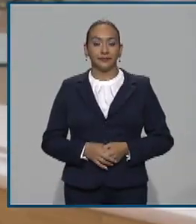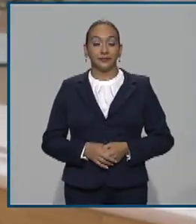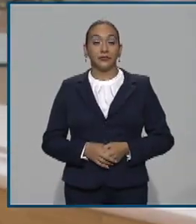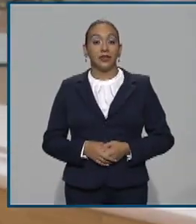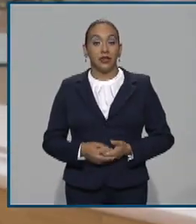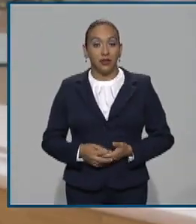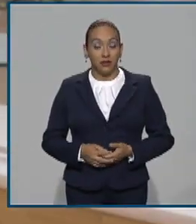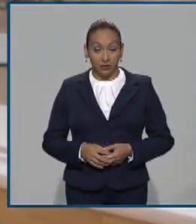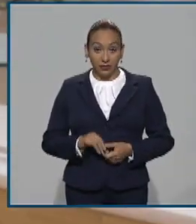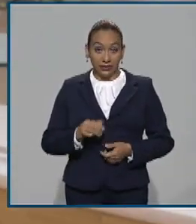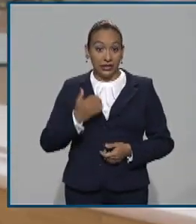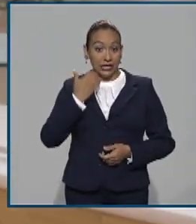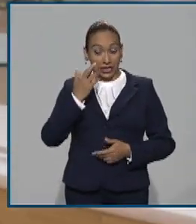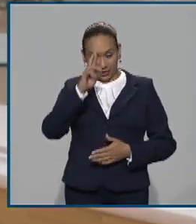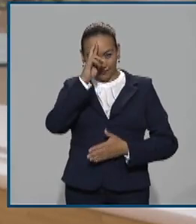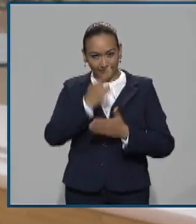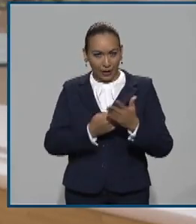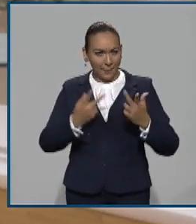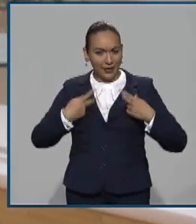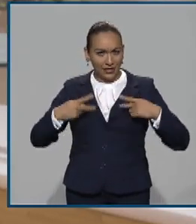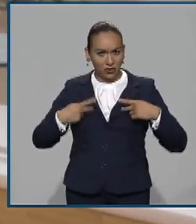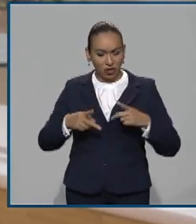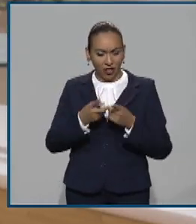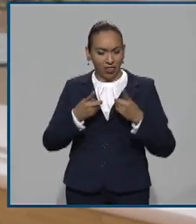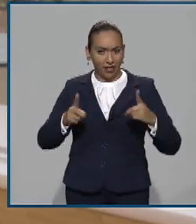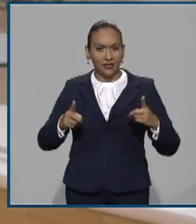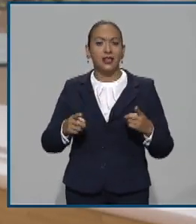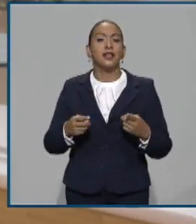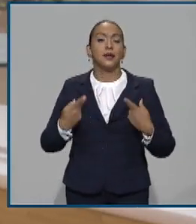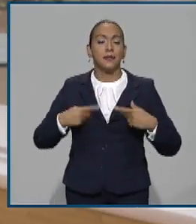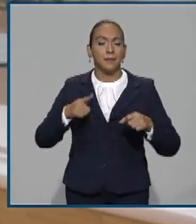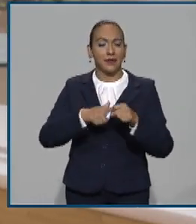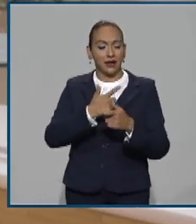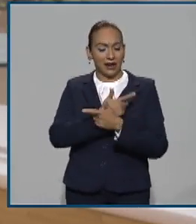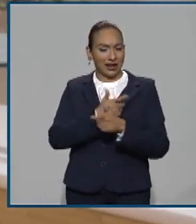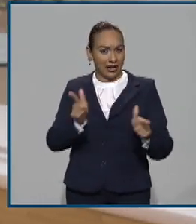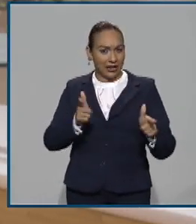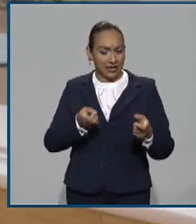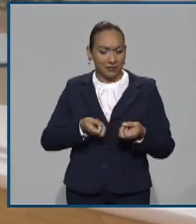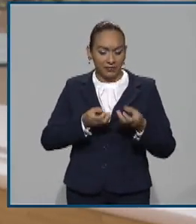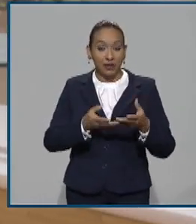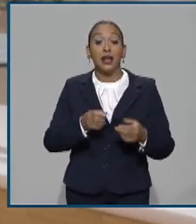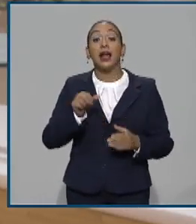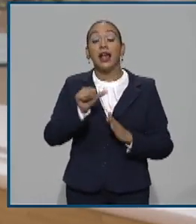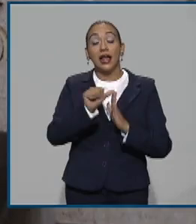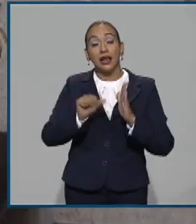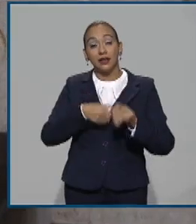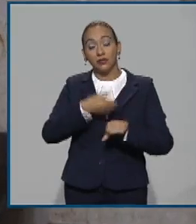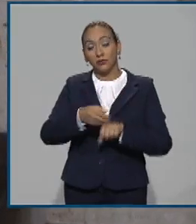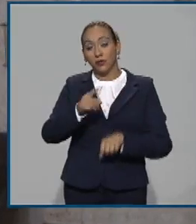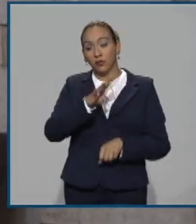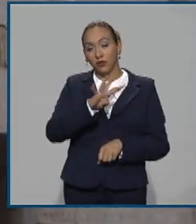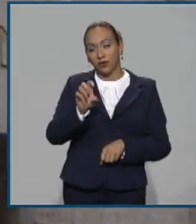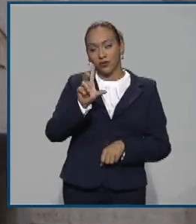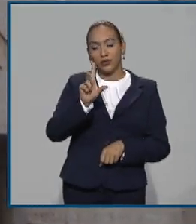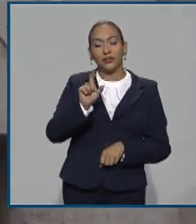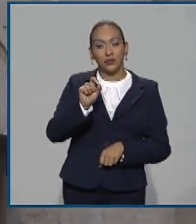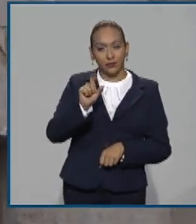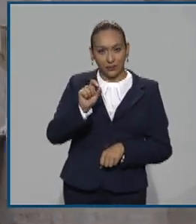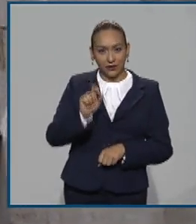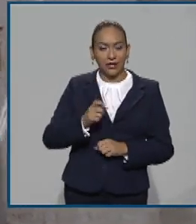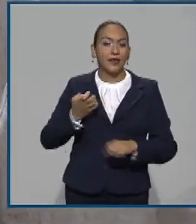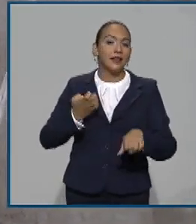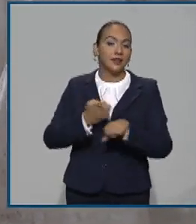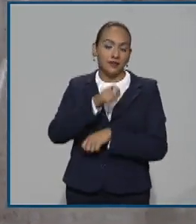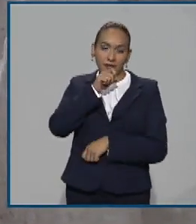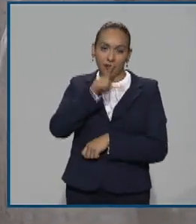Por violar el libre desarrollo de la personalidad, el Pleno de la Corte invalidó el artículo 420 del Código Civil del Estado